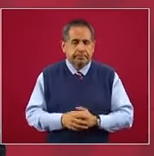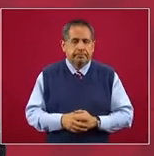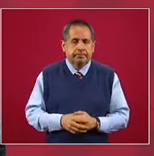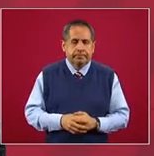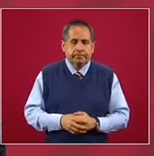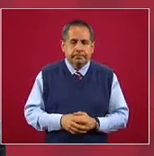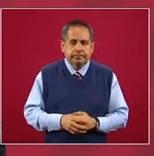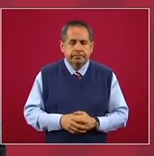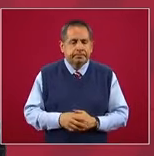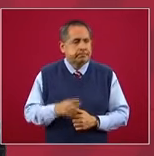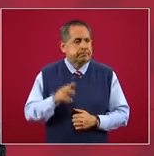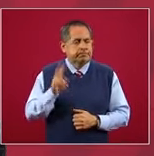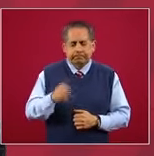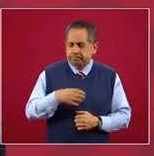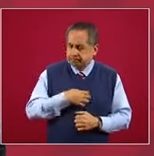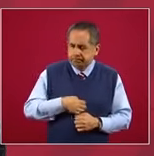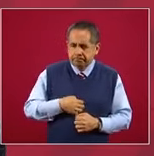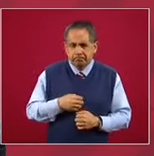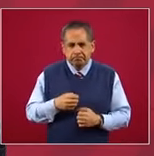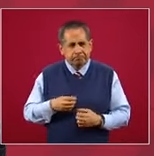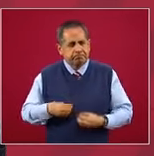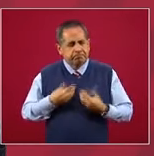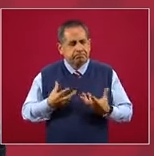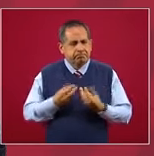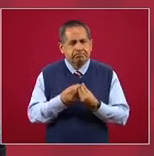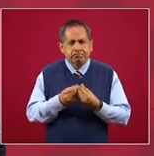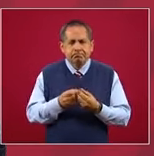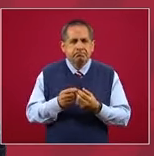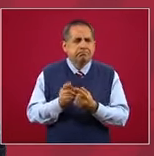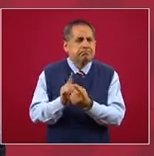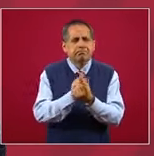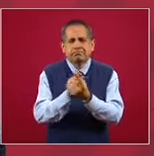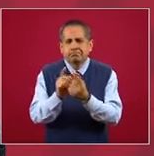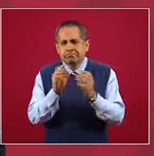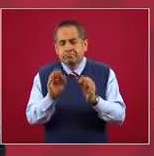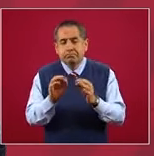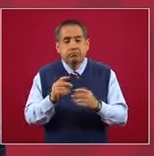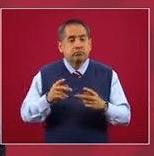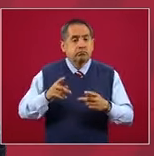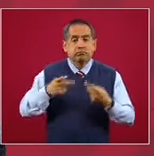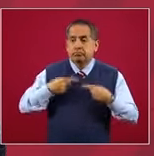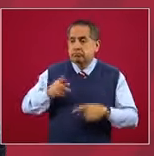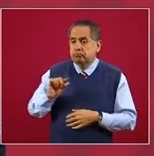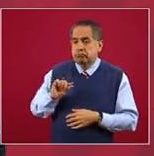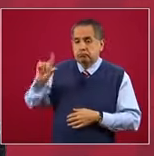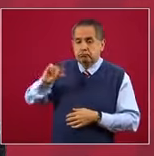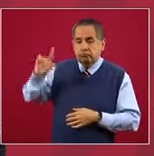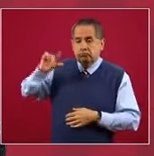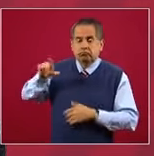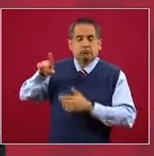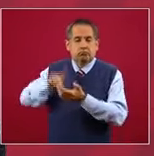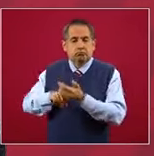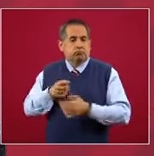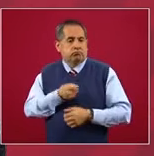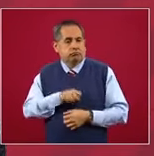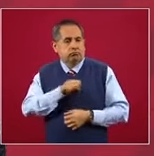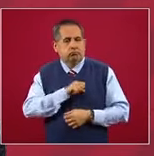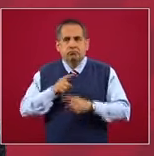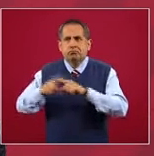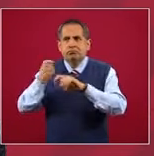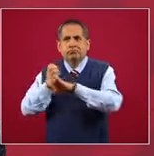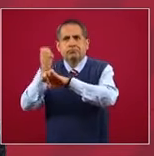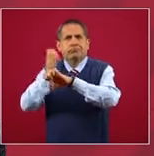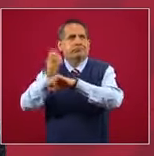muy grato el convivir en este espacio técnico con las funcionarias y funcionarios de salud de las